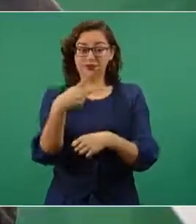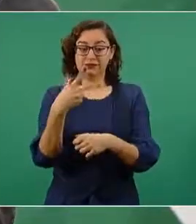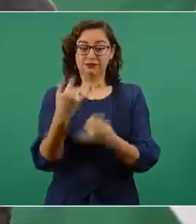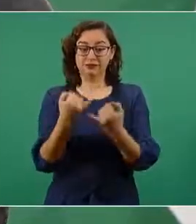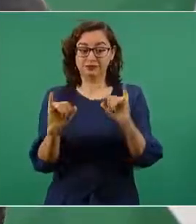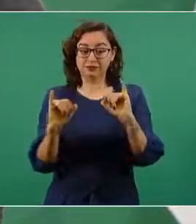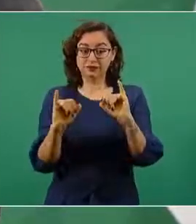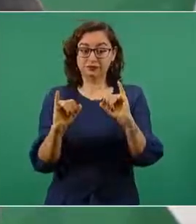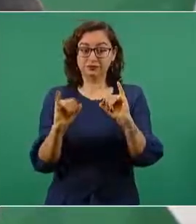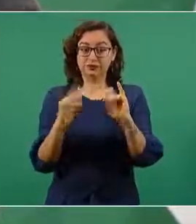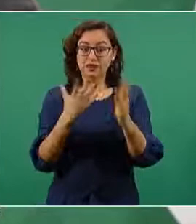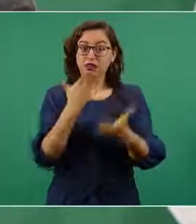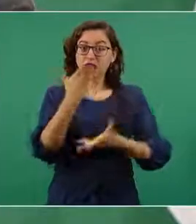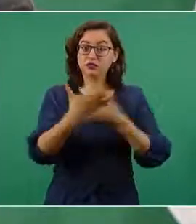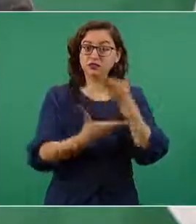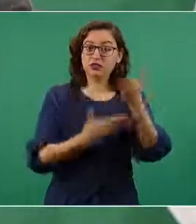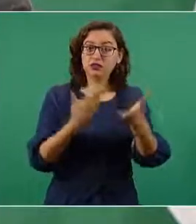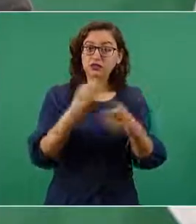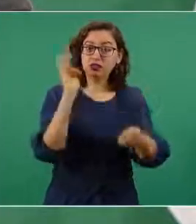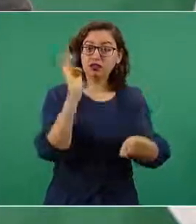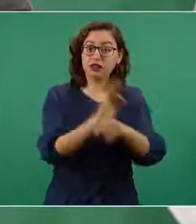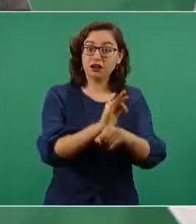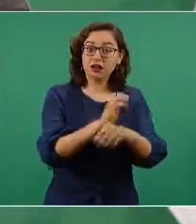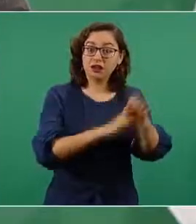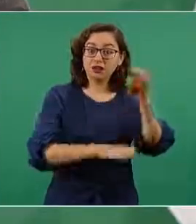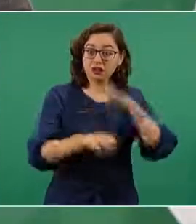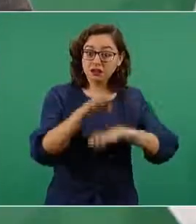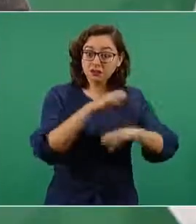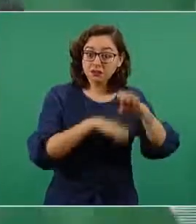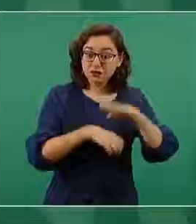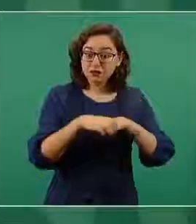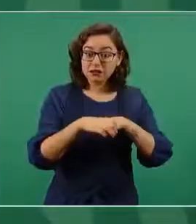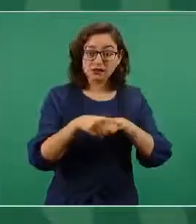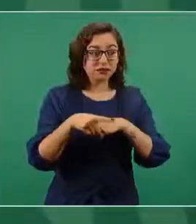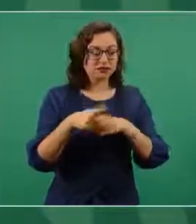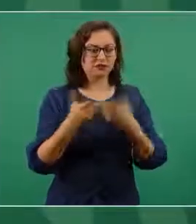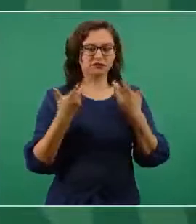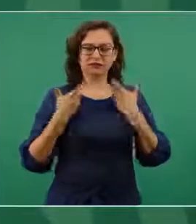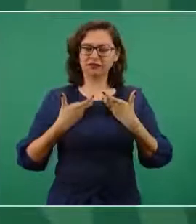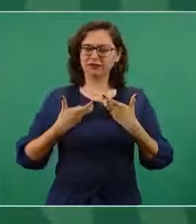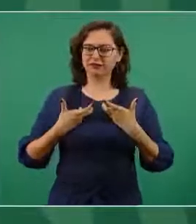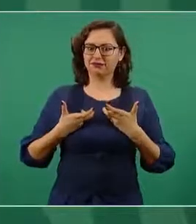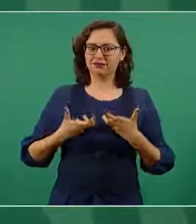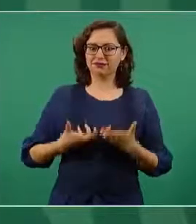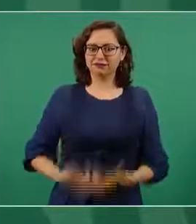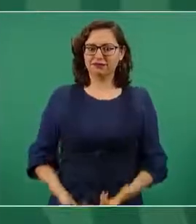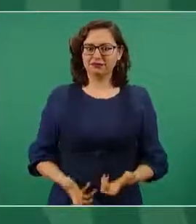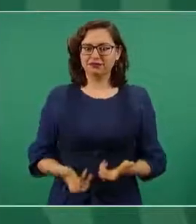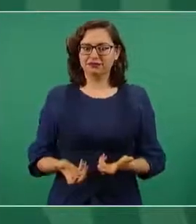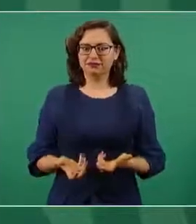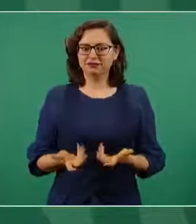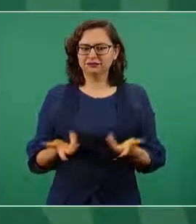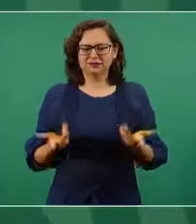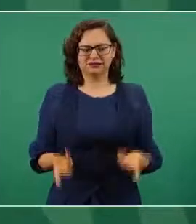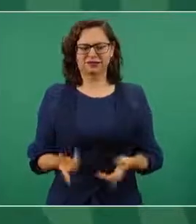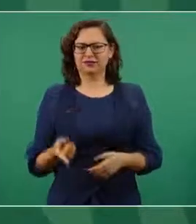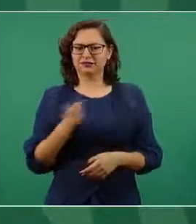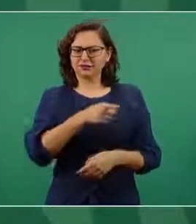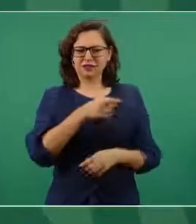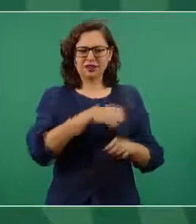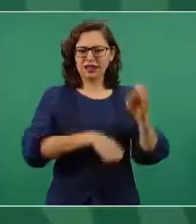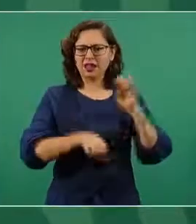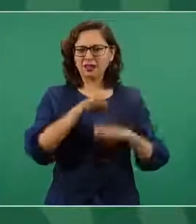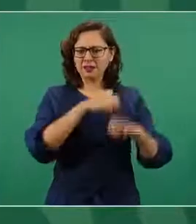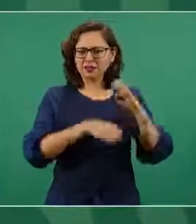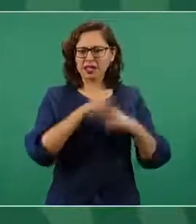al servicio de las empresas, de las corporaciones, que las empresas no